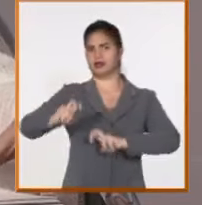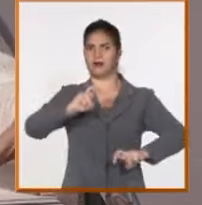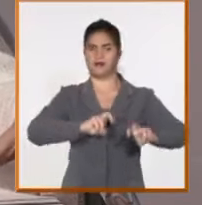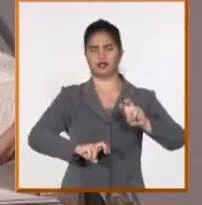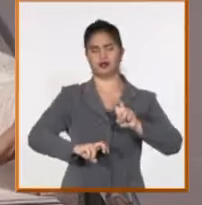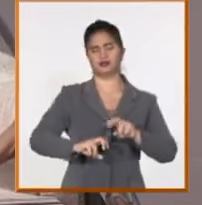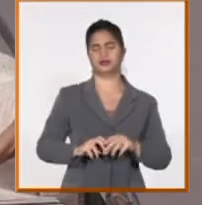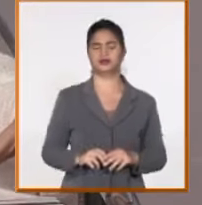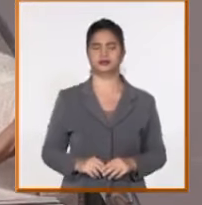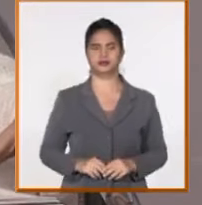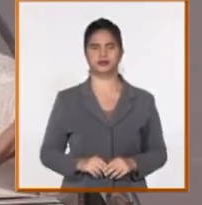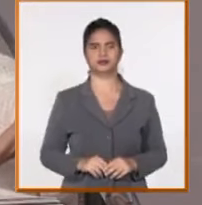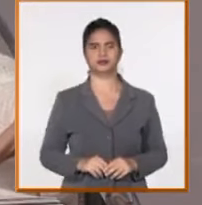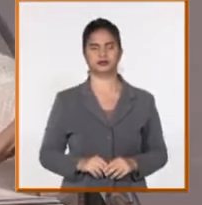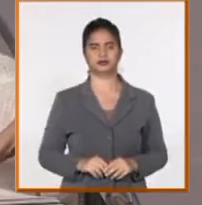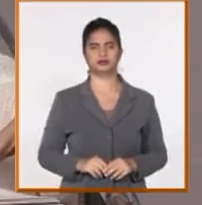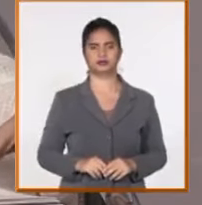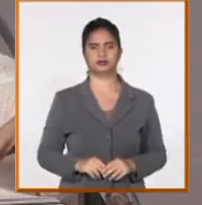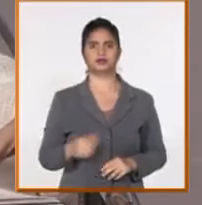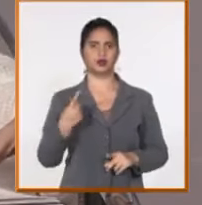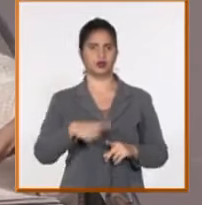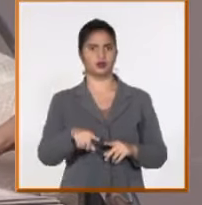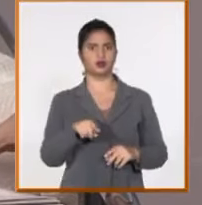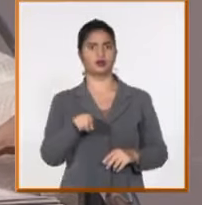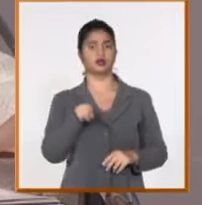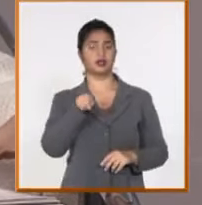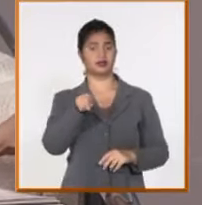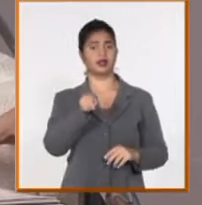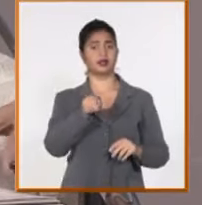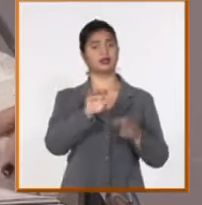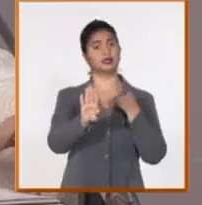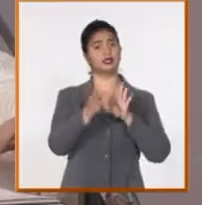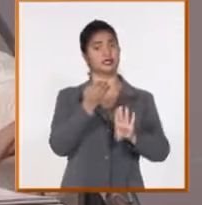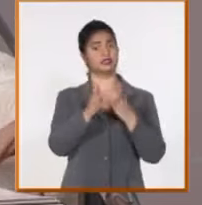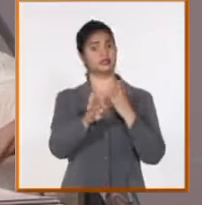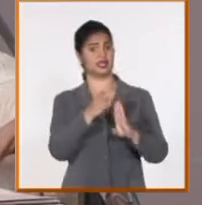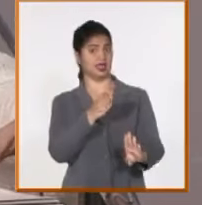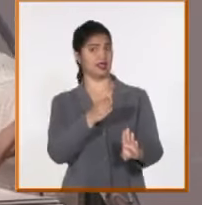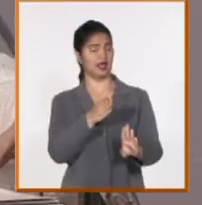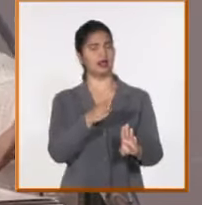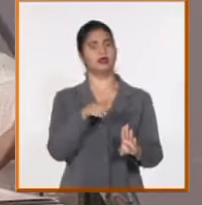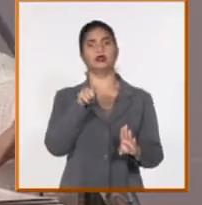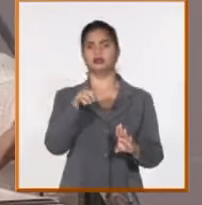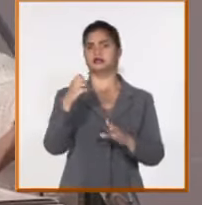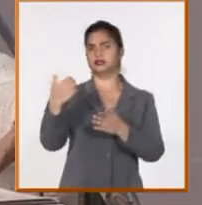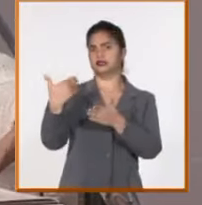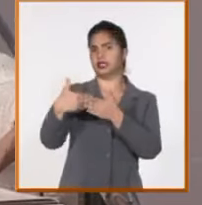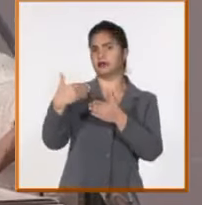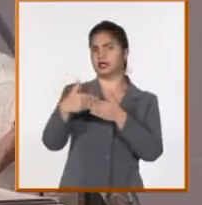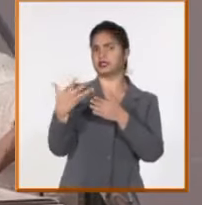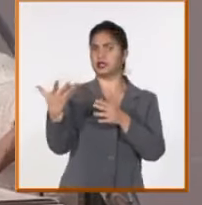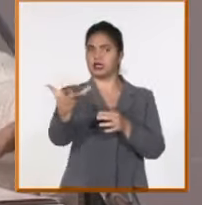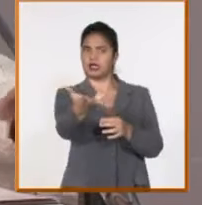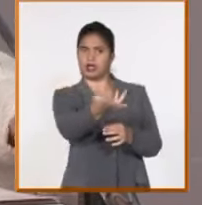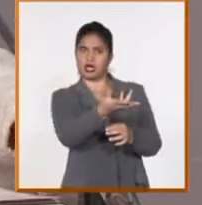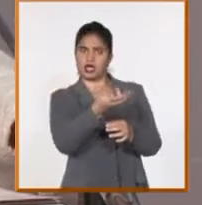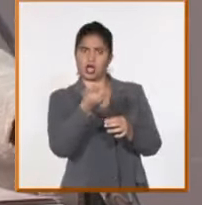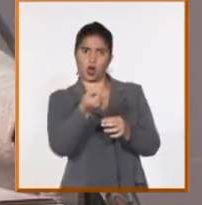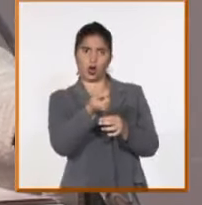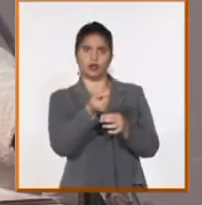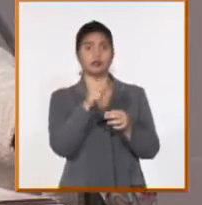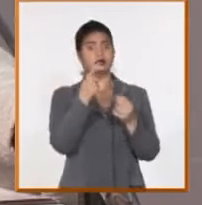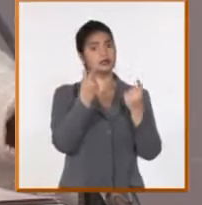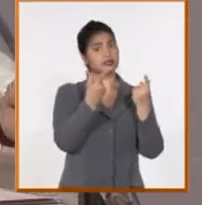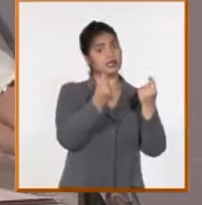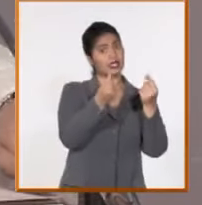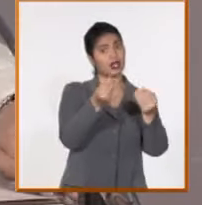estudios también tiene una sucursal empleadora que ya desde industrias Nexus se suministra toda la fuerza de trabajo para las